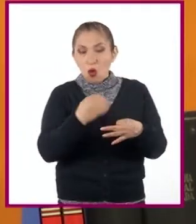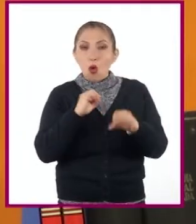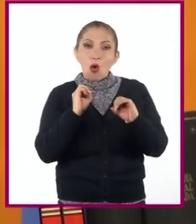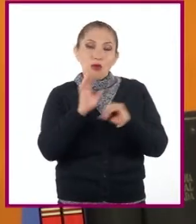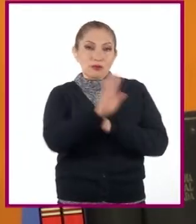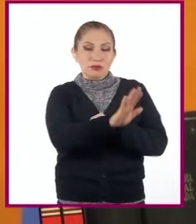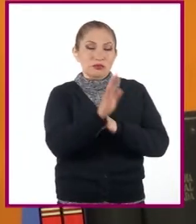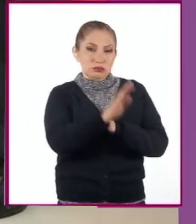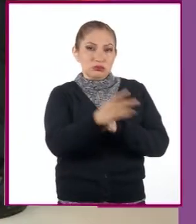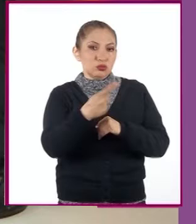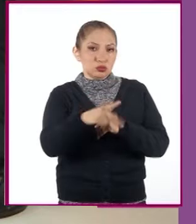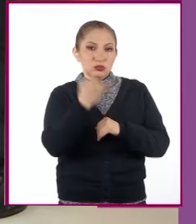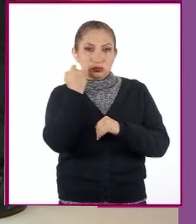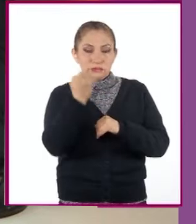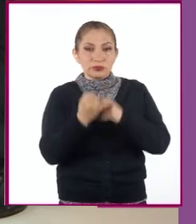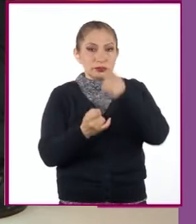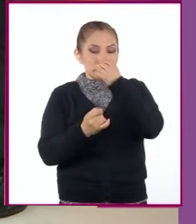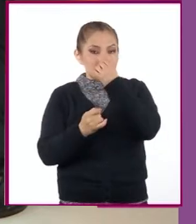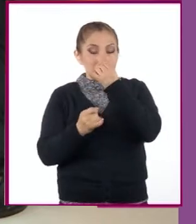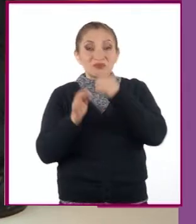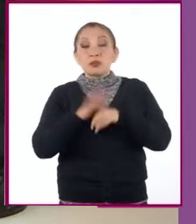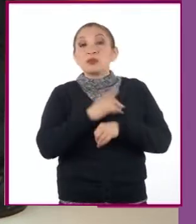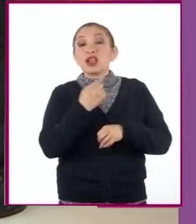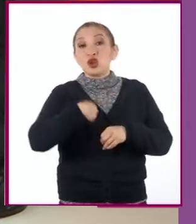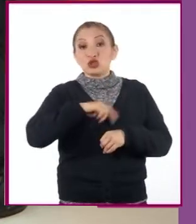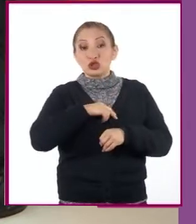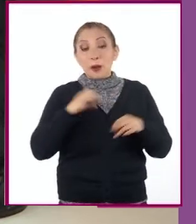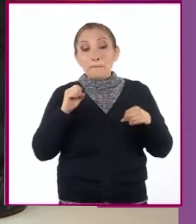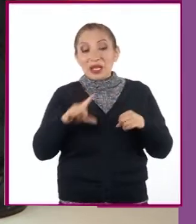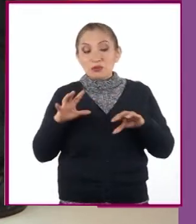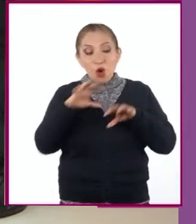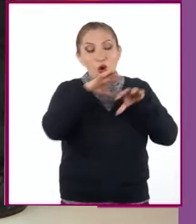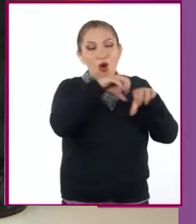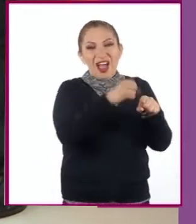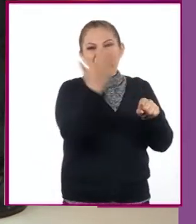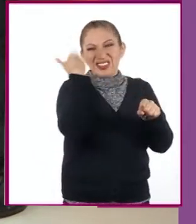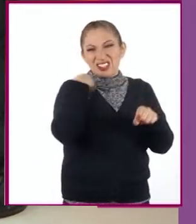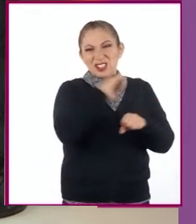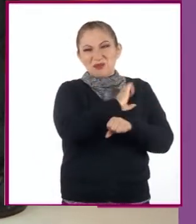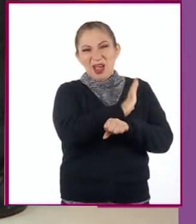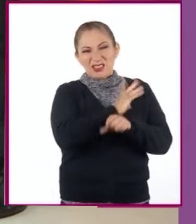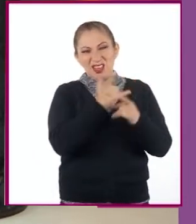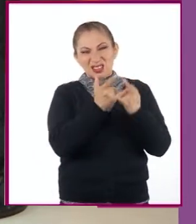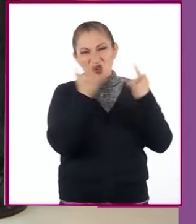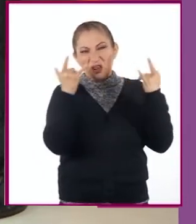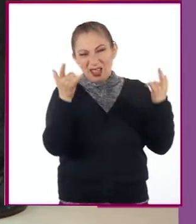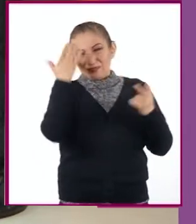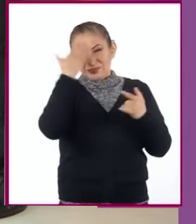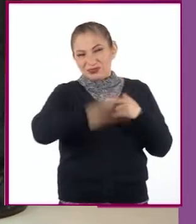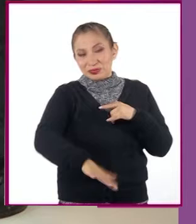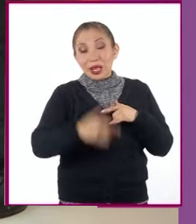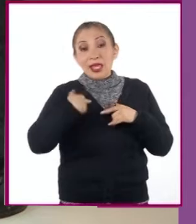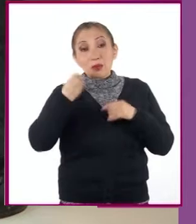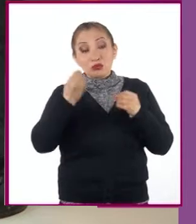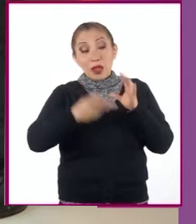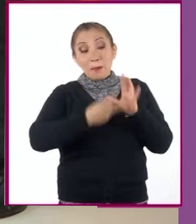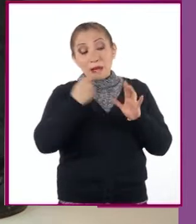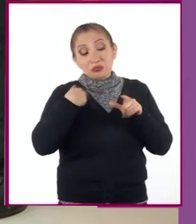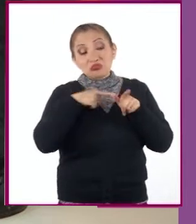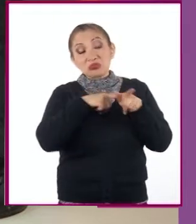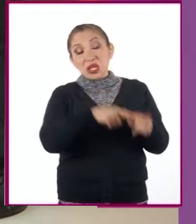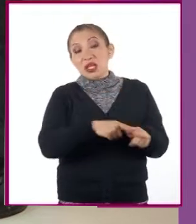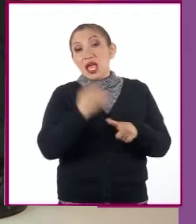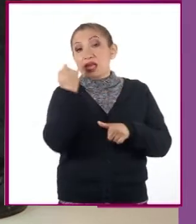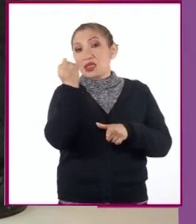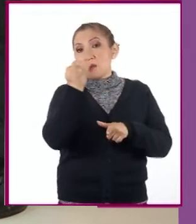nacional. Esto es porque somos producto de la conquista española. Sin embargo, prevalecieron en muchos casos las